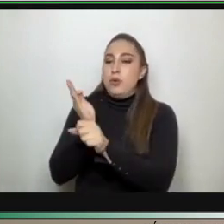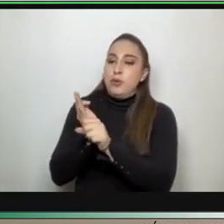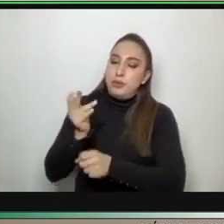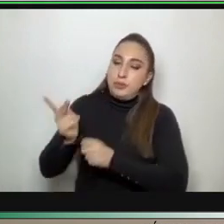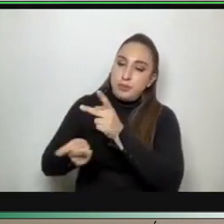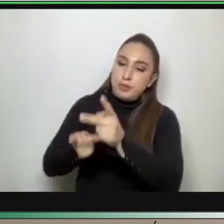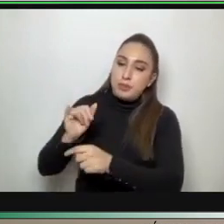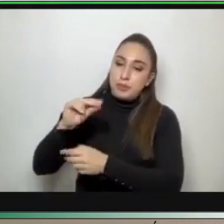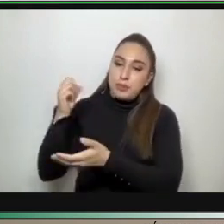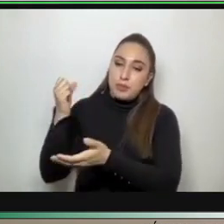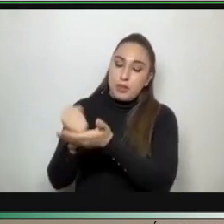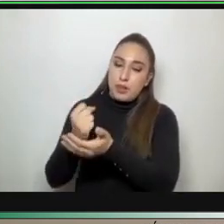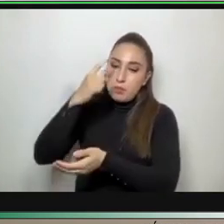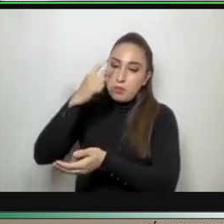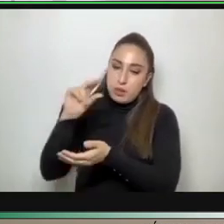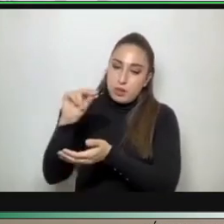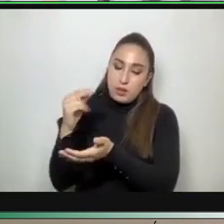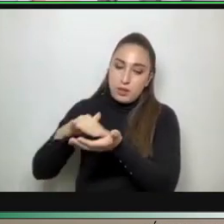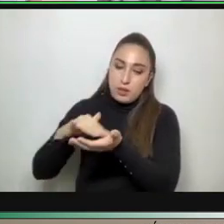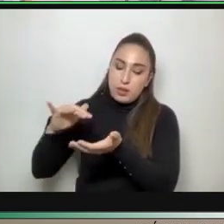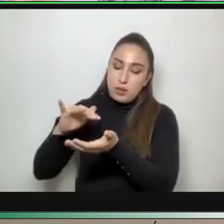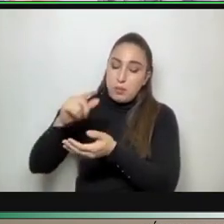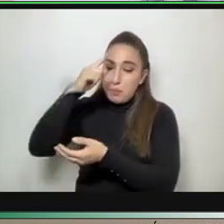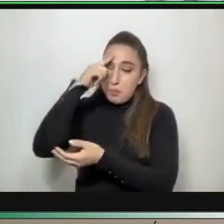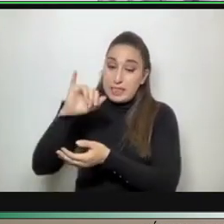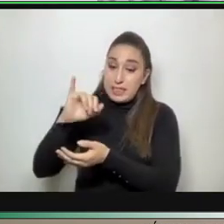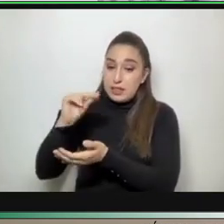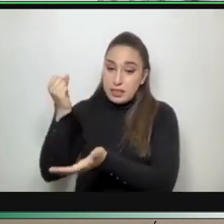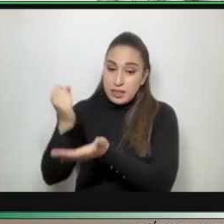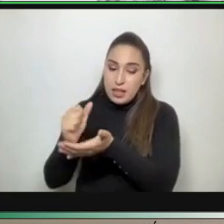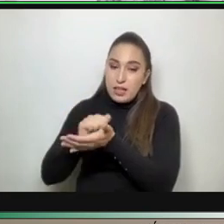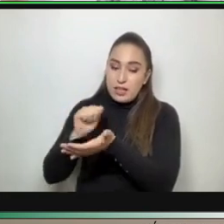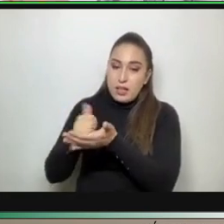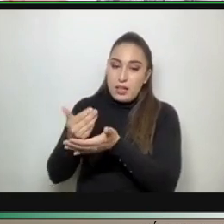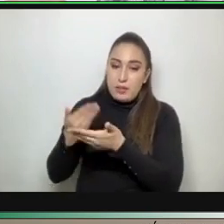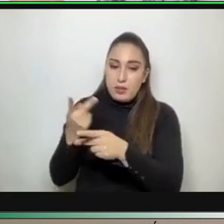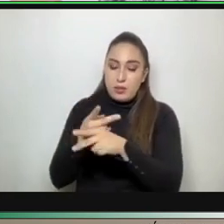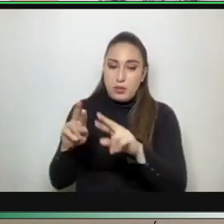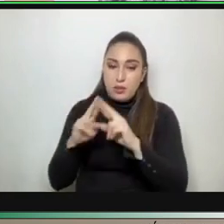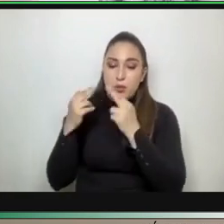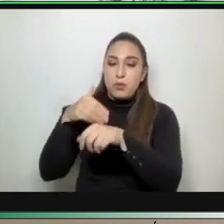dispensarse el acta de la 11ª sesión ordinaria.